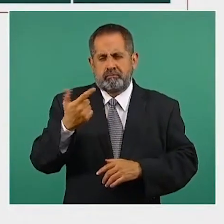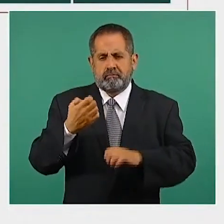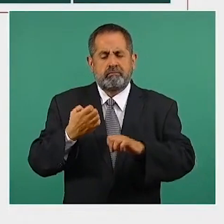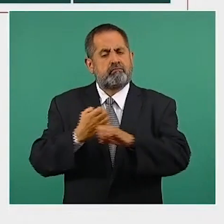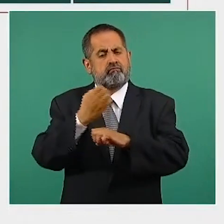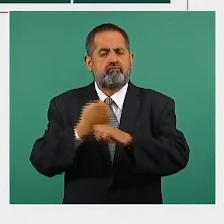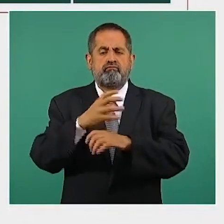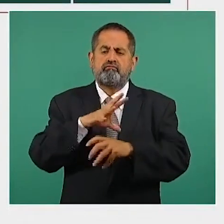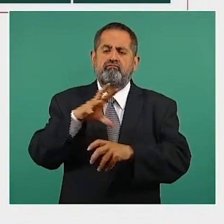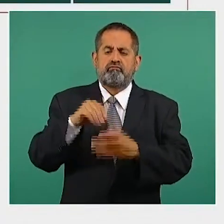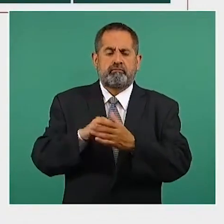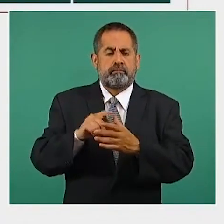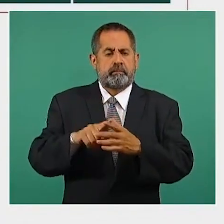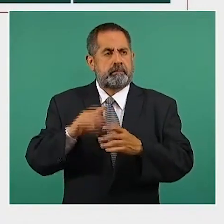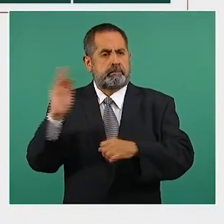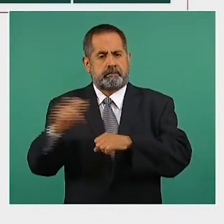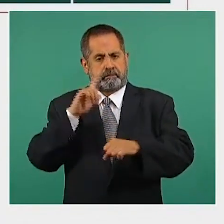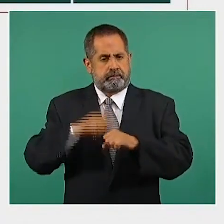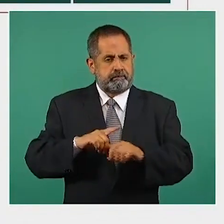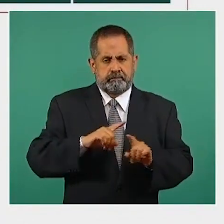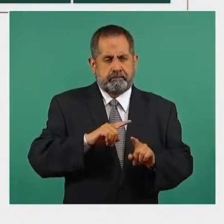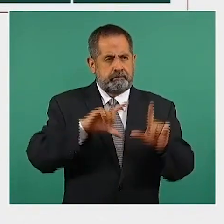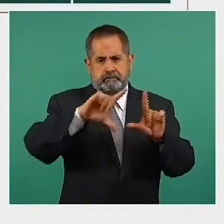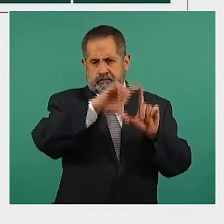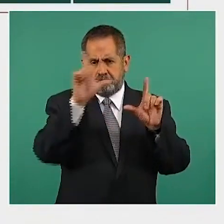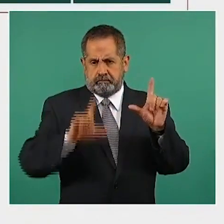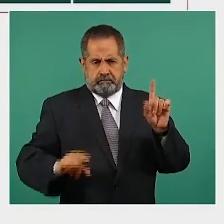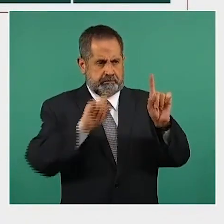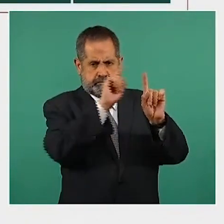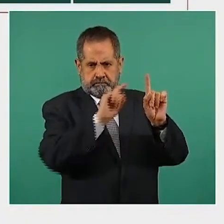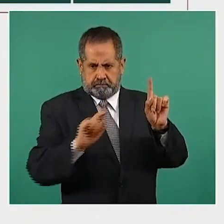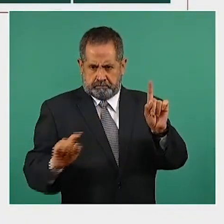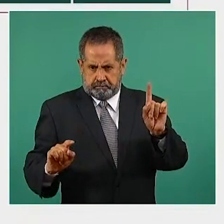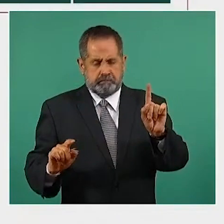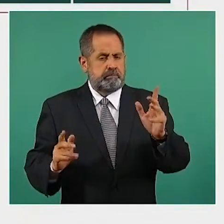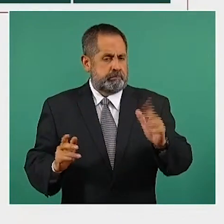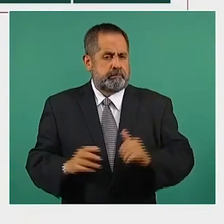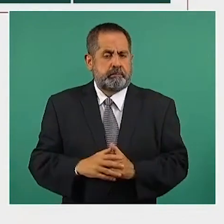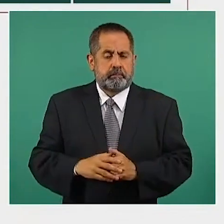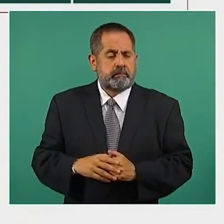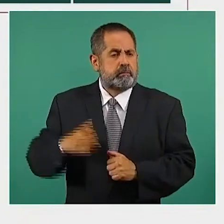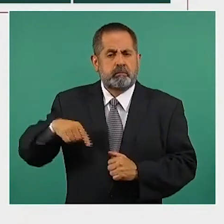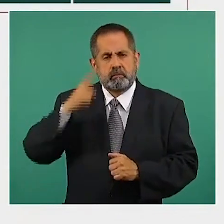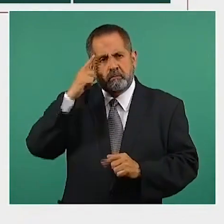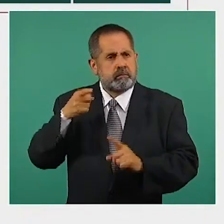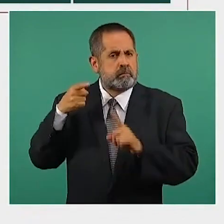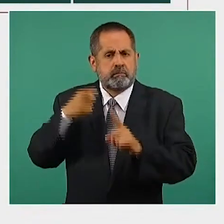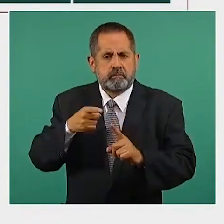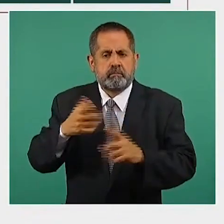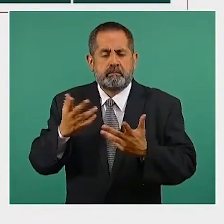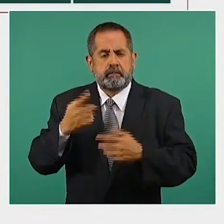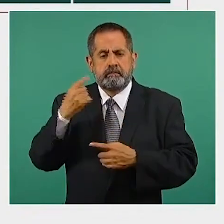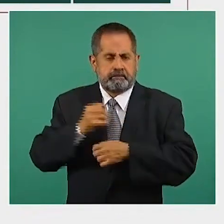estados de las entidades federativas en la República Mexicana. Sus objetivos primordiales son